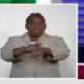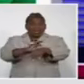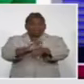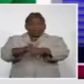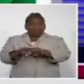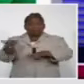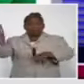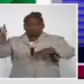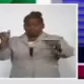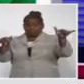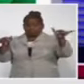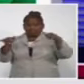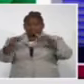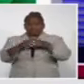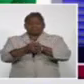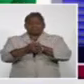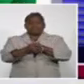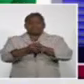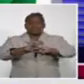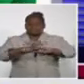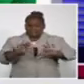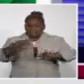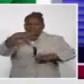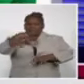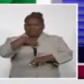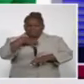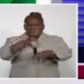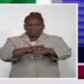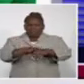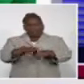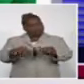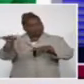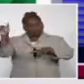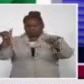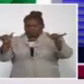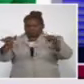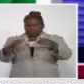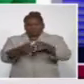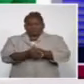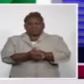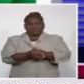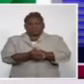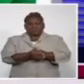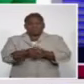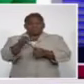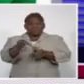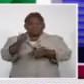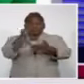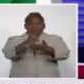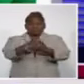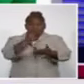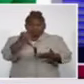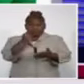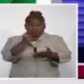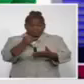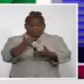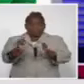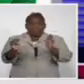países diagnosticados ya con la enfermedad, y se han diagnosticado